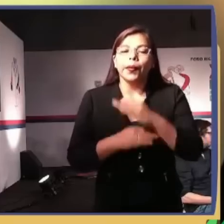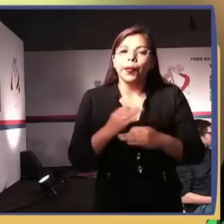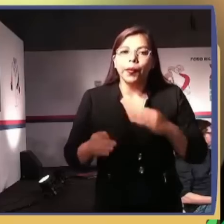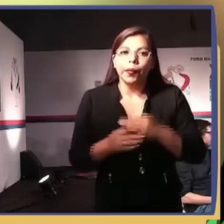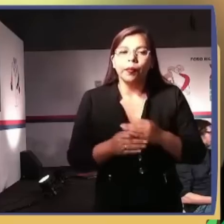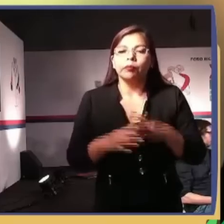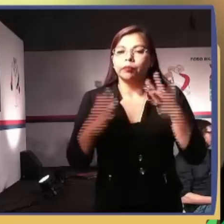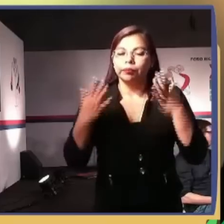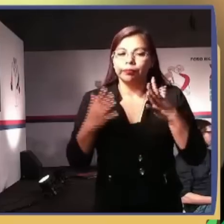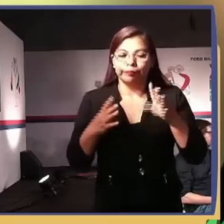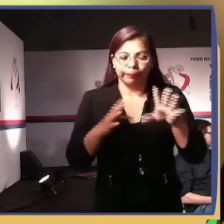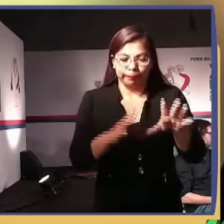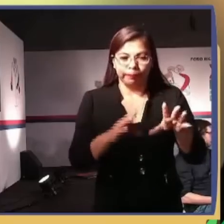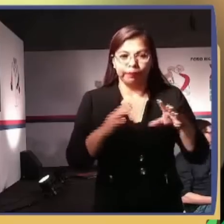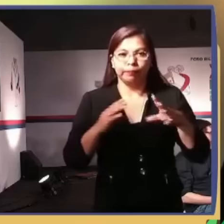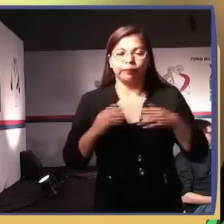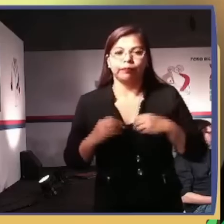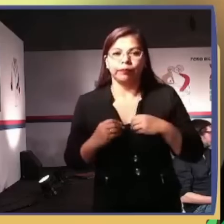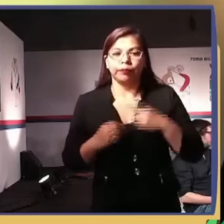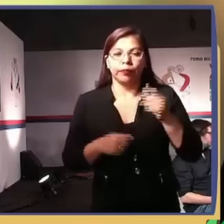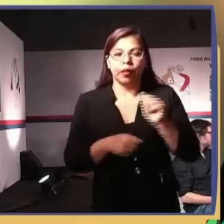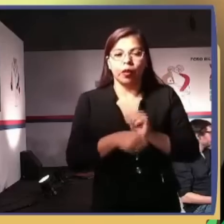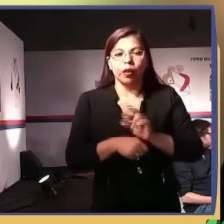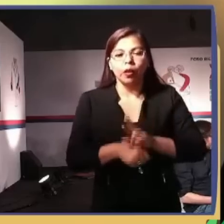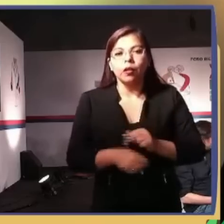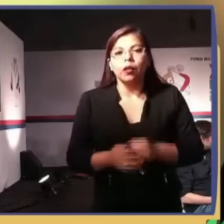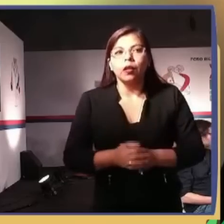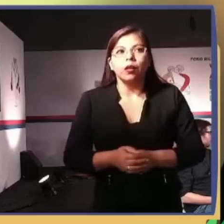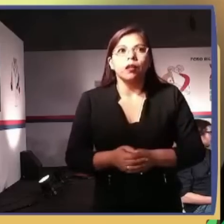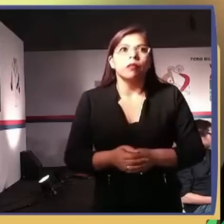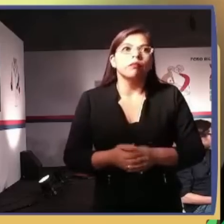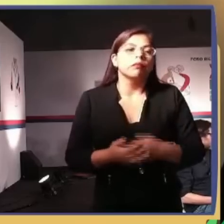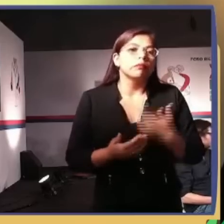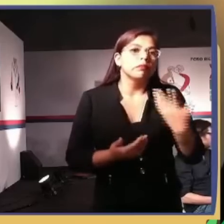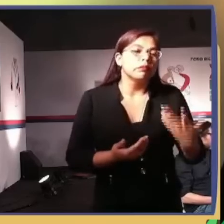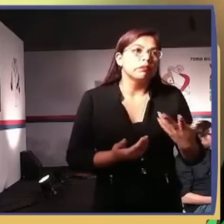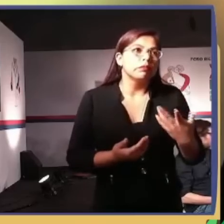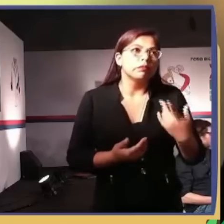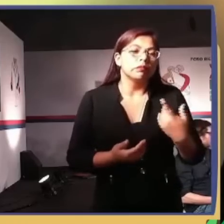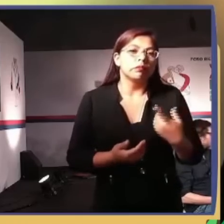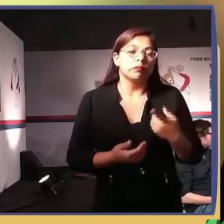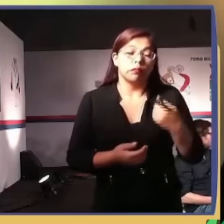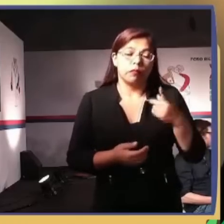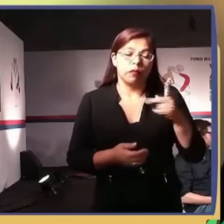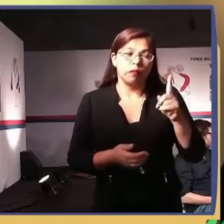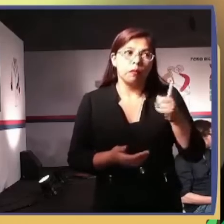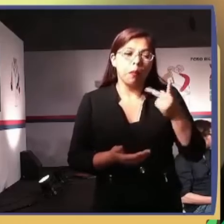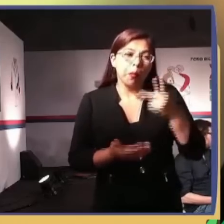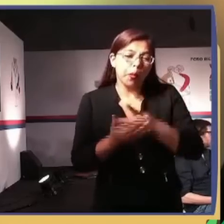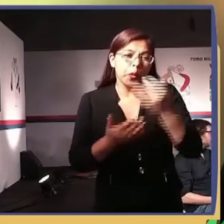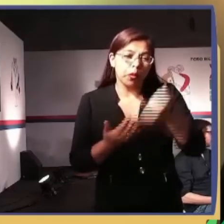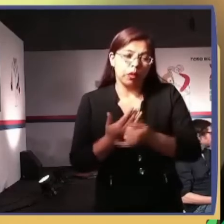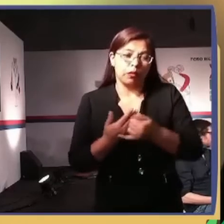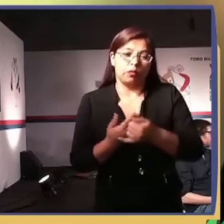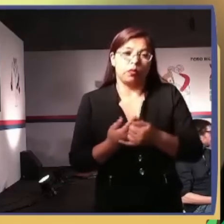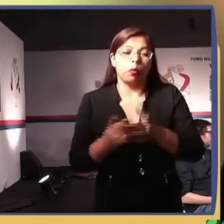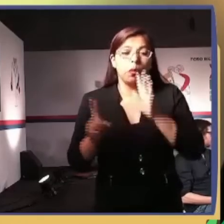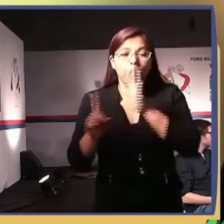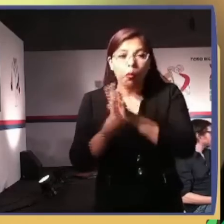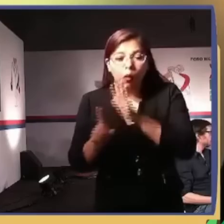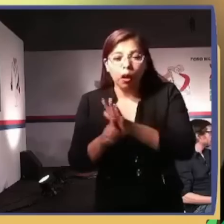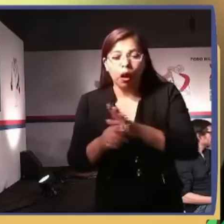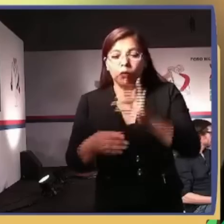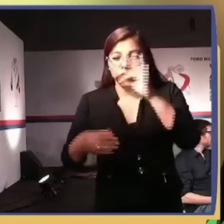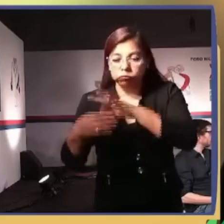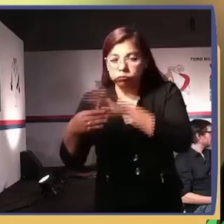recuperación en la Argentina en el 19 de un proyecto político democrático y popular, pero también sabemos de